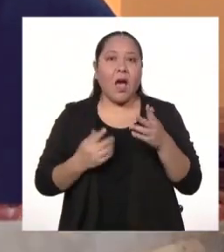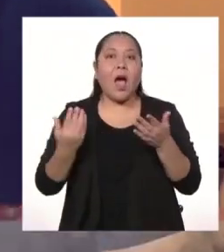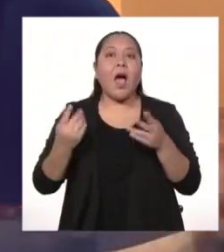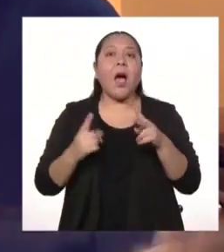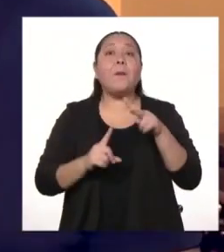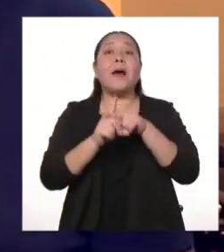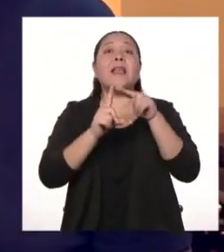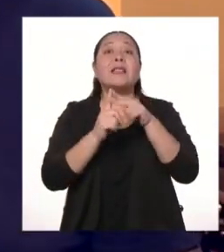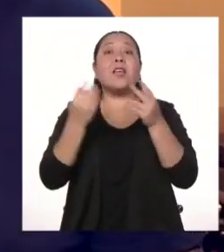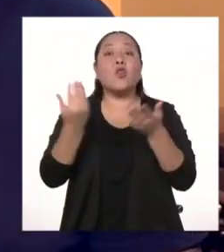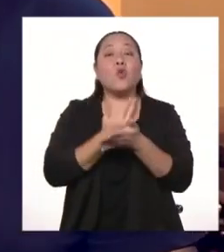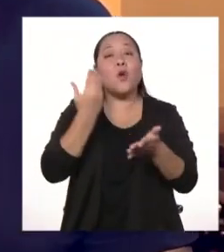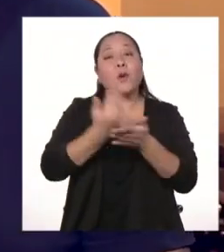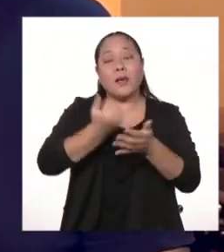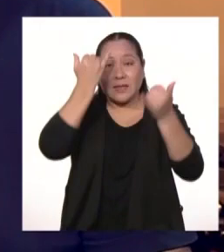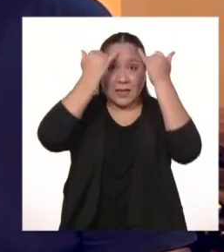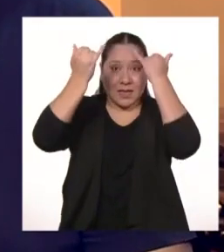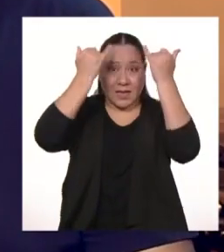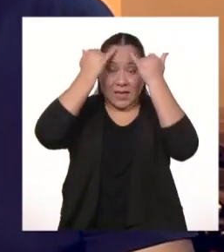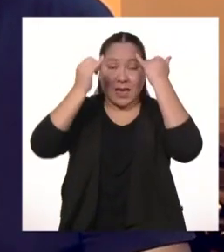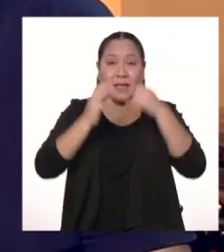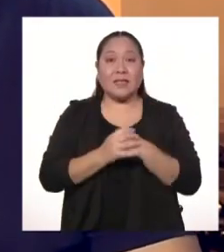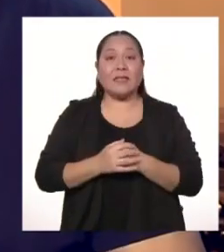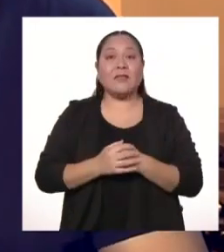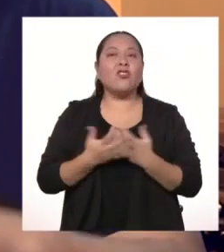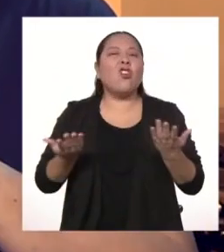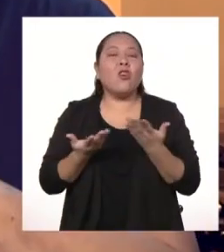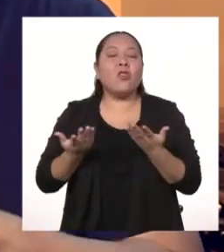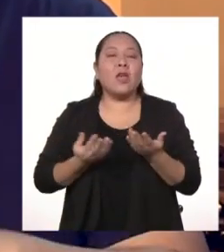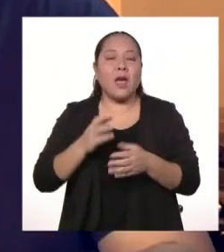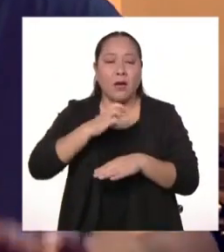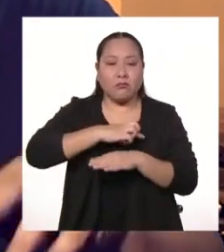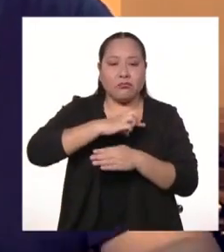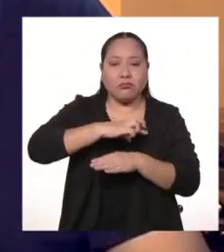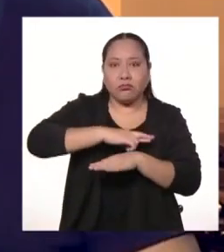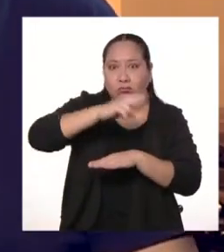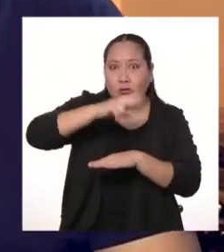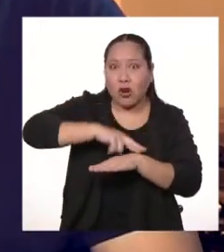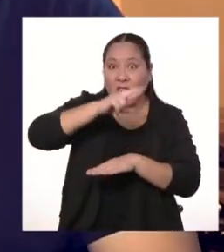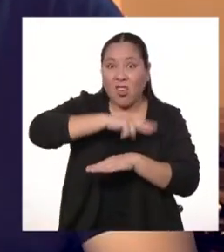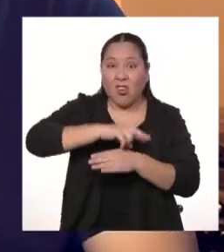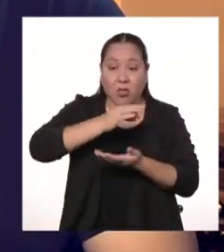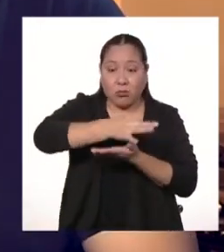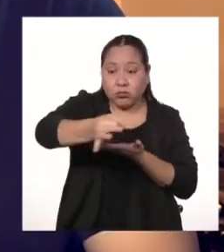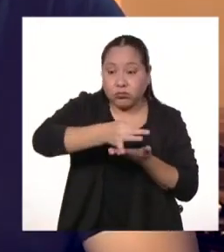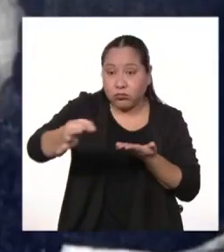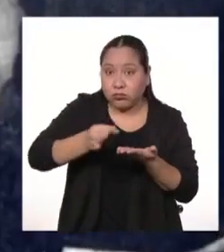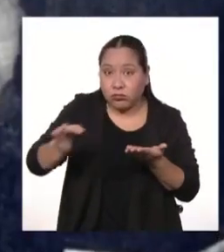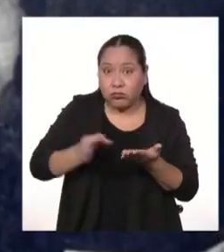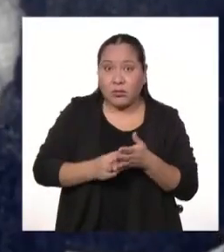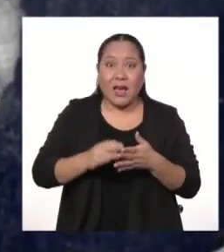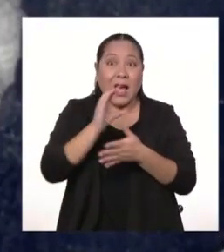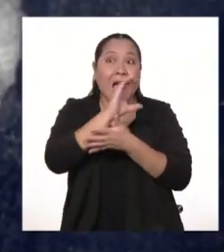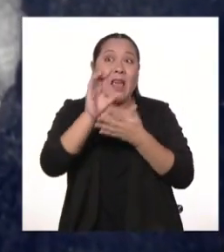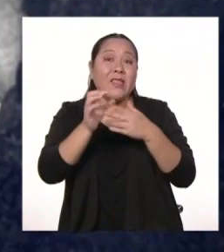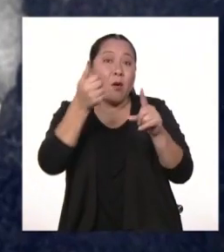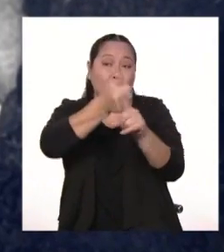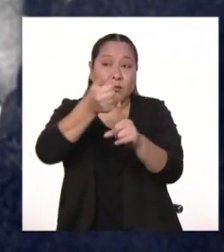mentalidad intelectual en Lima y en las provincias, y bajo características sobre todo populares. Ya no